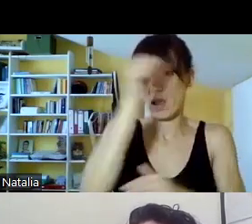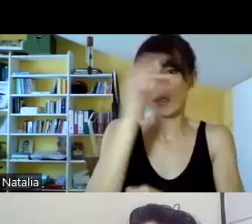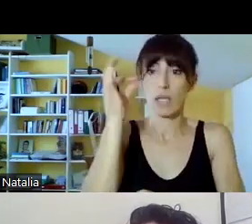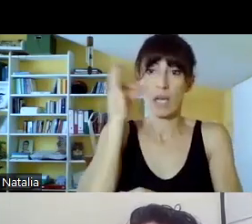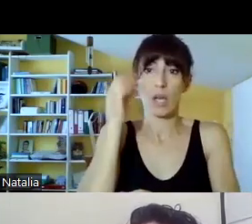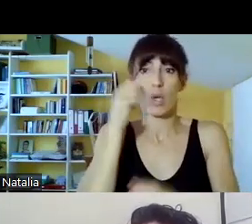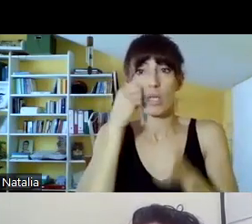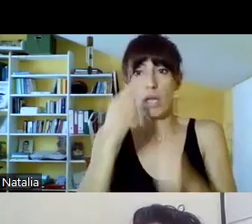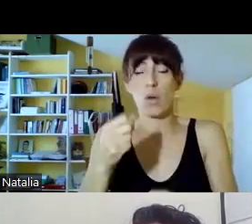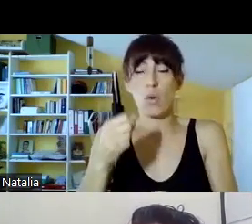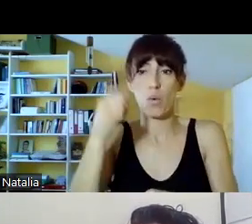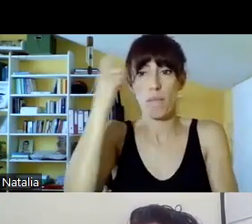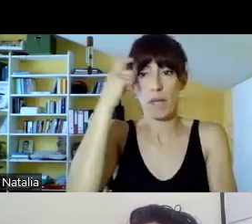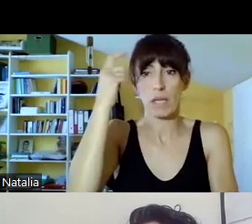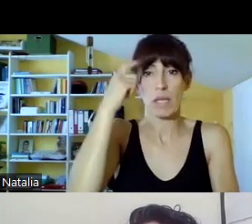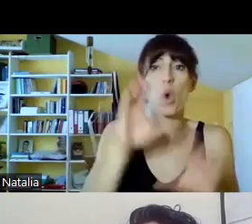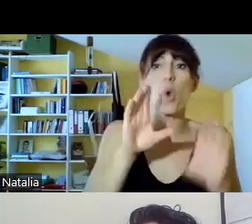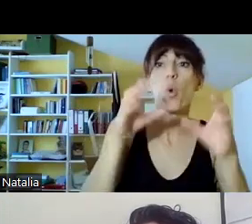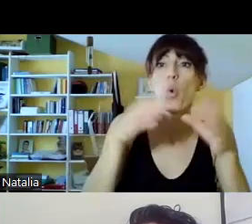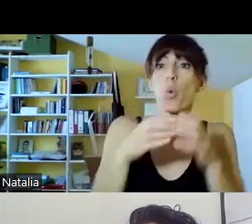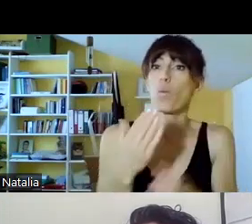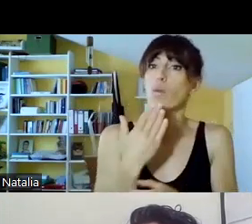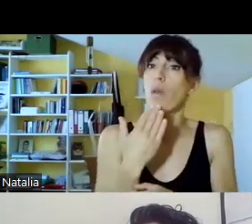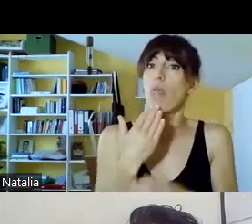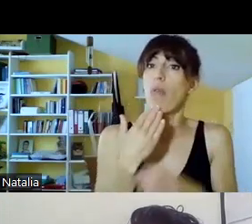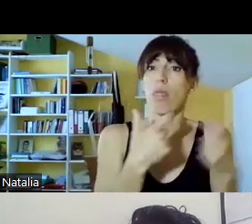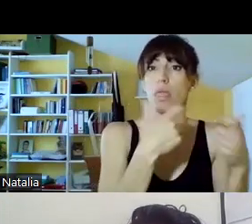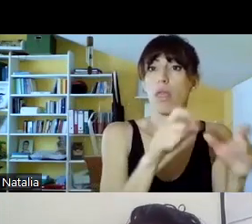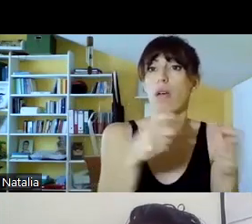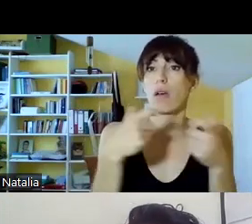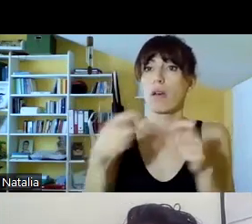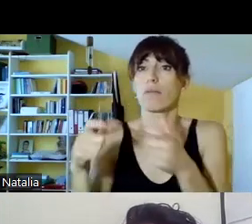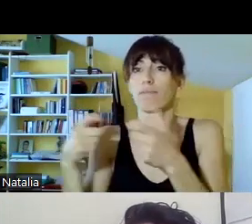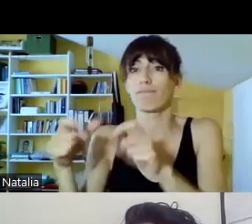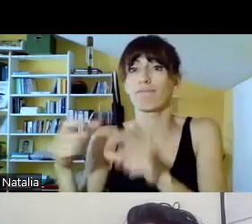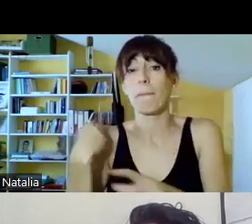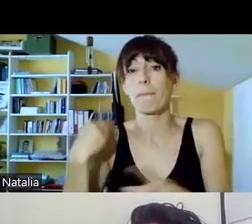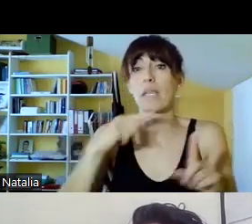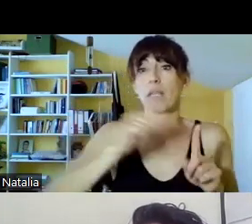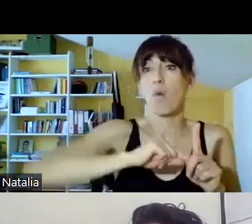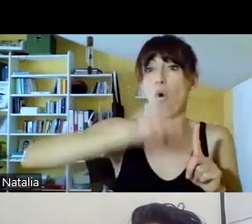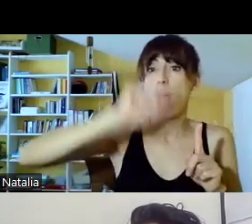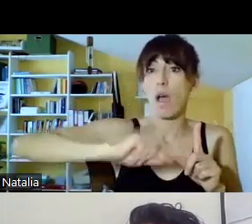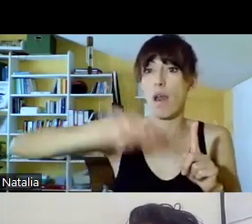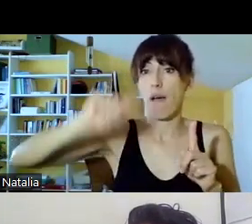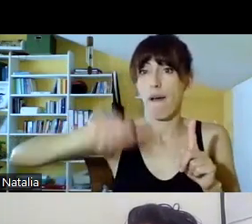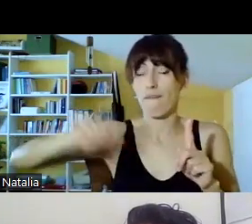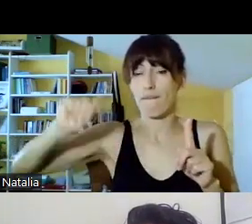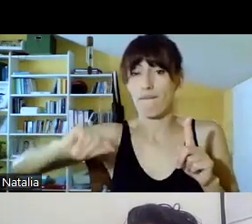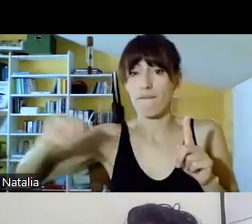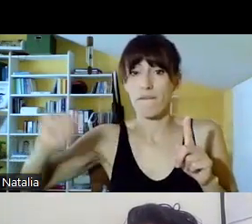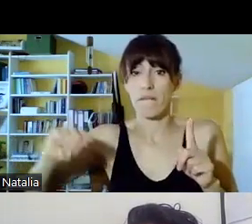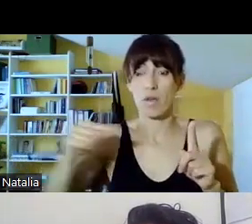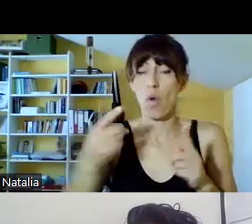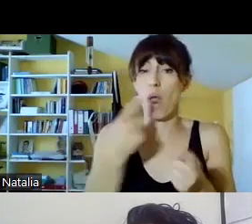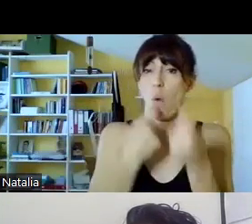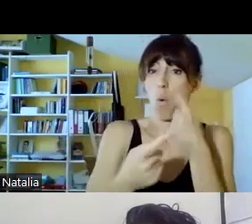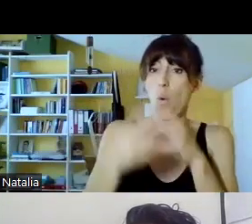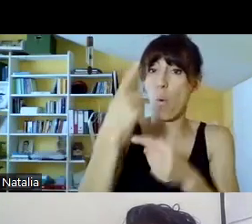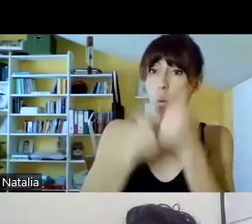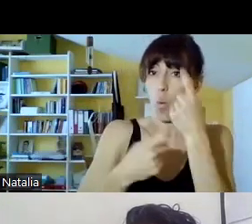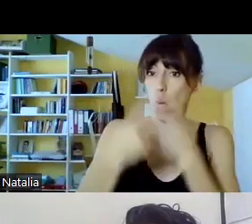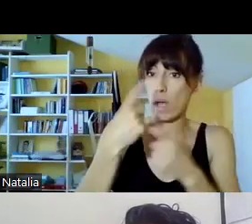mental por grupos de edad, en este gráfico de los datos de la Encuesta Nacional de Salud de